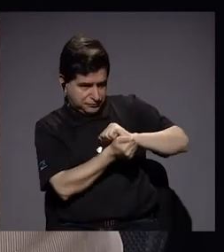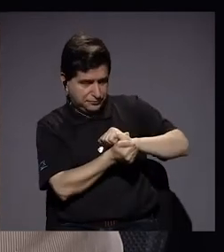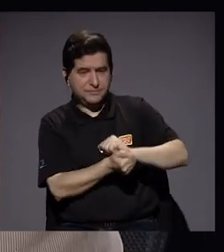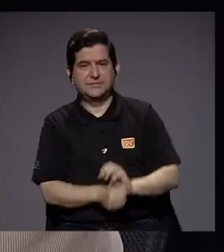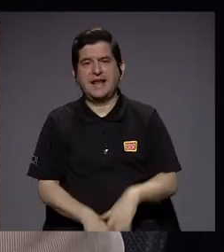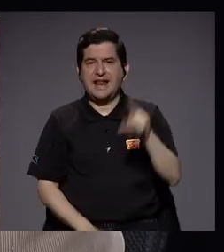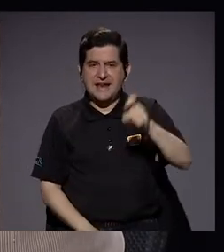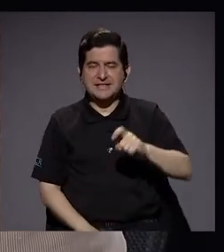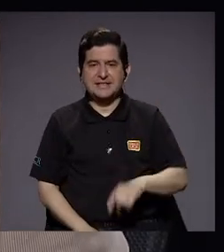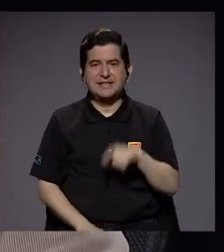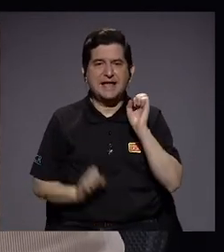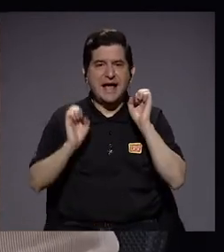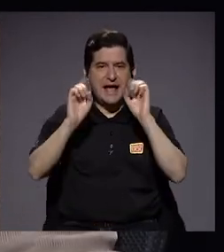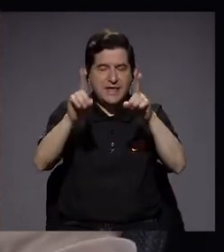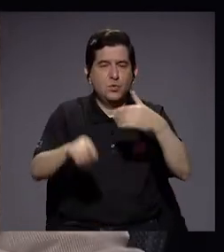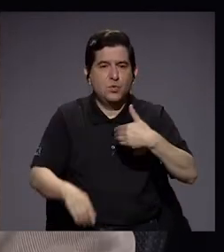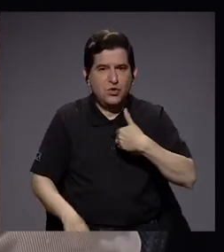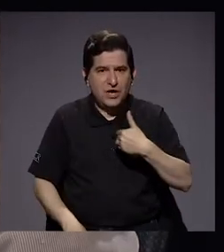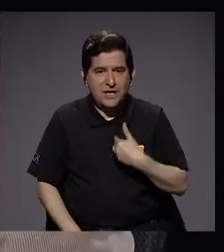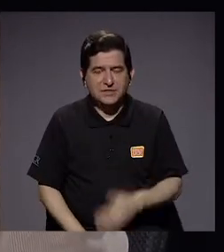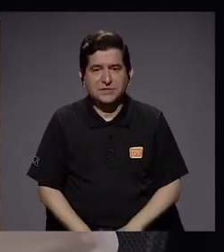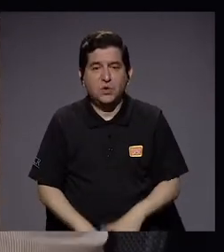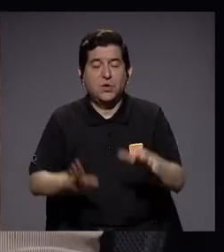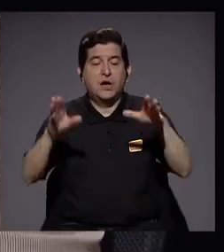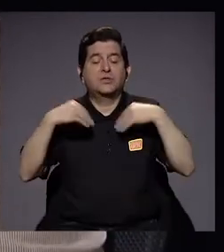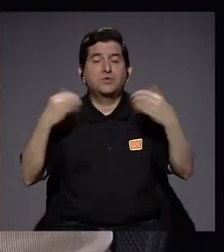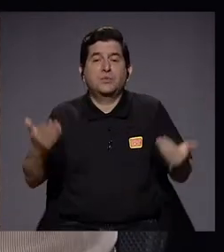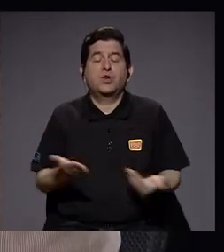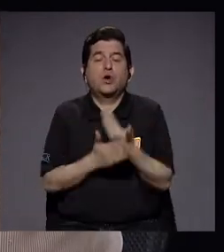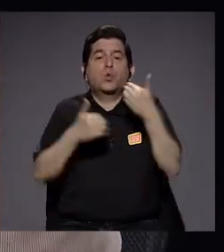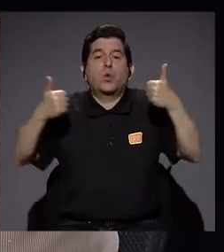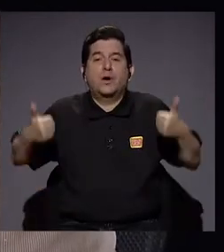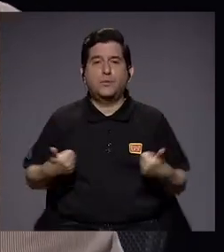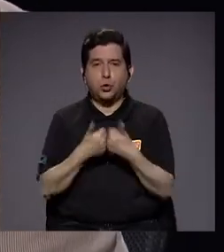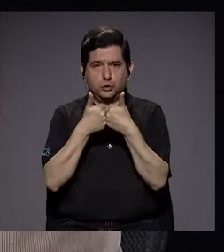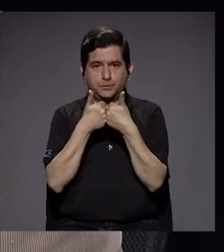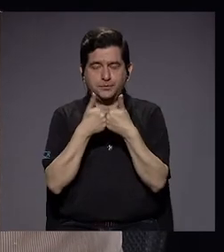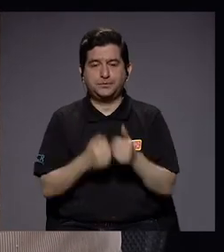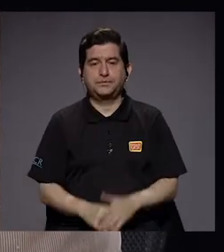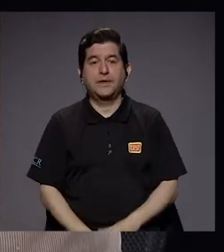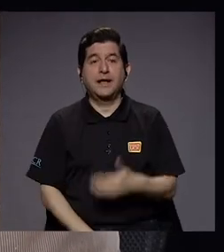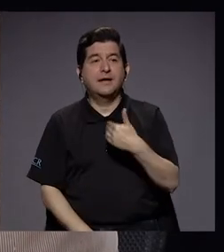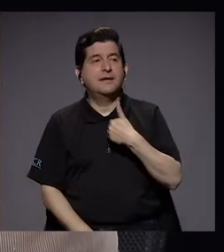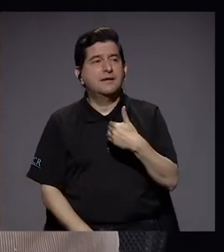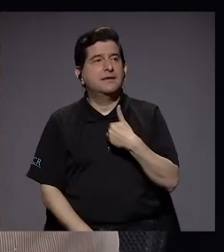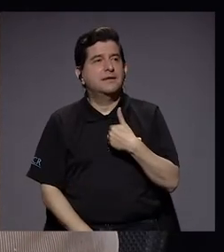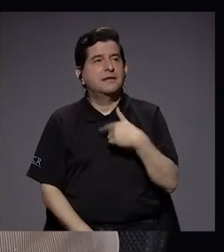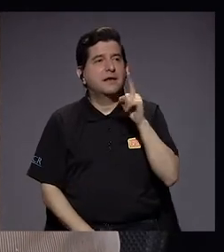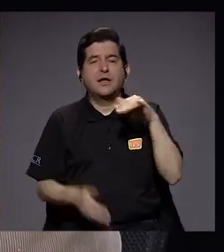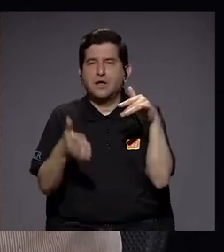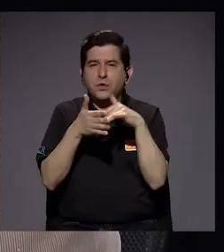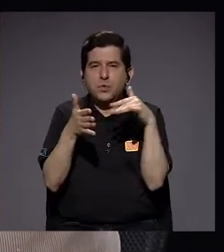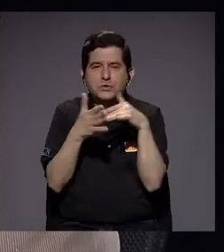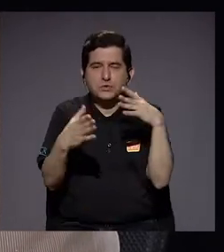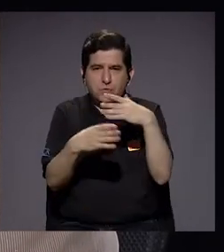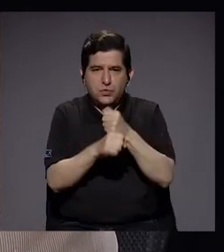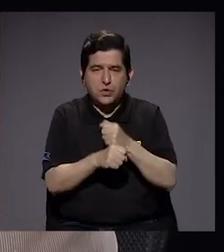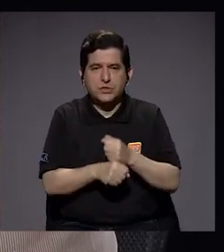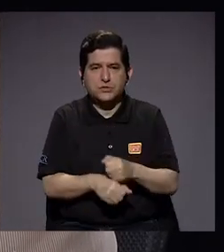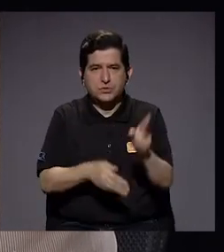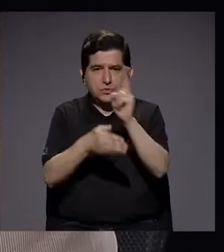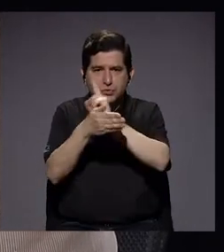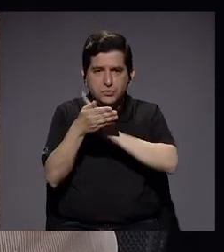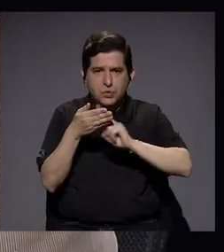adaptarse a eso, tiene que adaptar esa educación que tenemos asumiendo estos nuevos retos. Y aquí tenemos un estudio que hizo